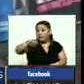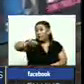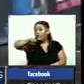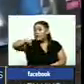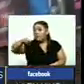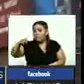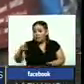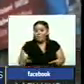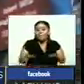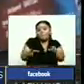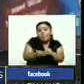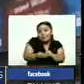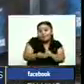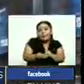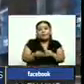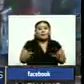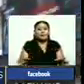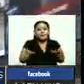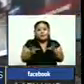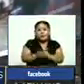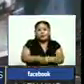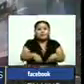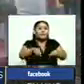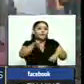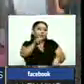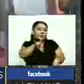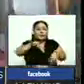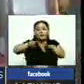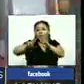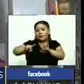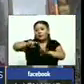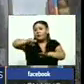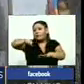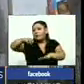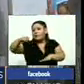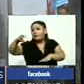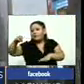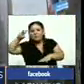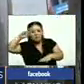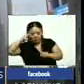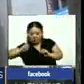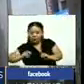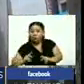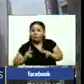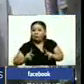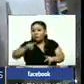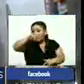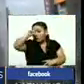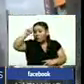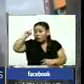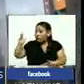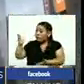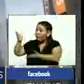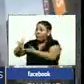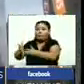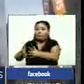tenían. Es decir, en total son al menos 16.000 oportunidades laborales para los